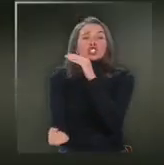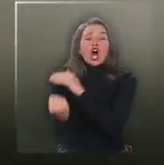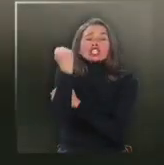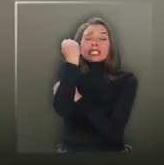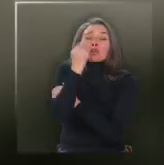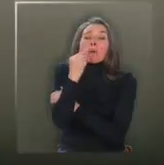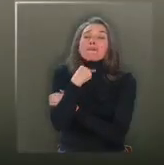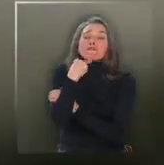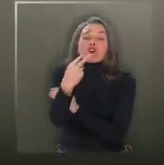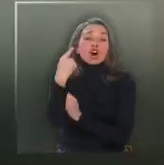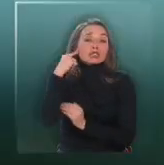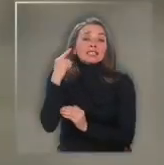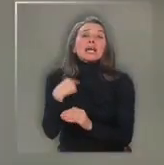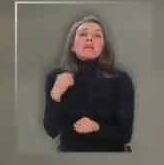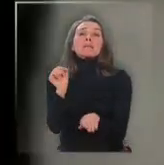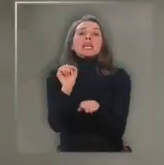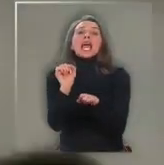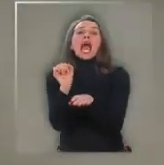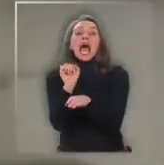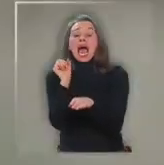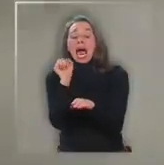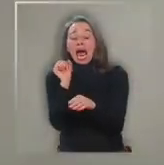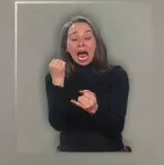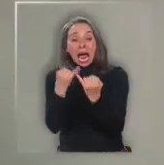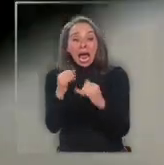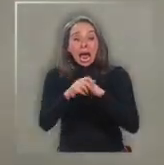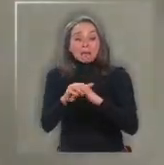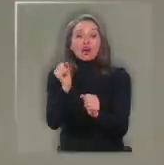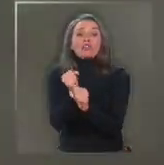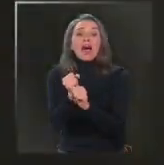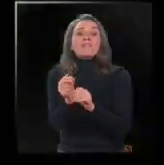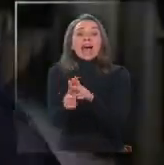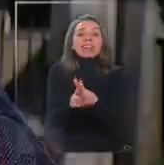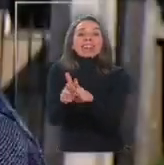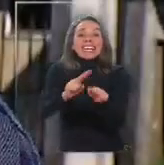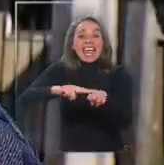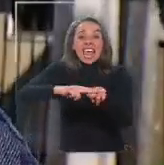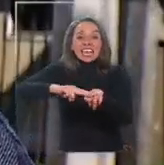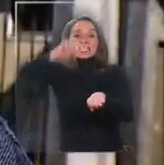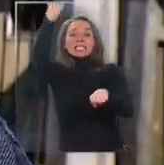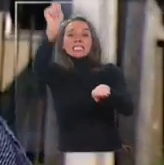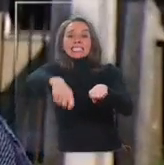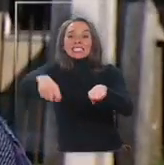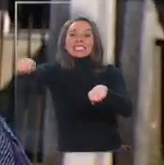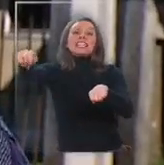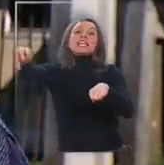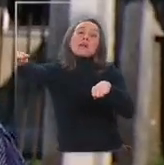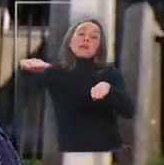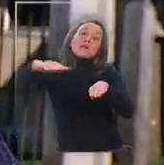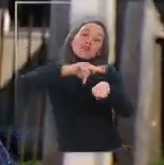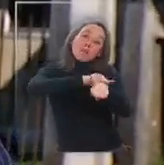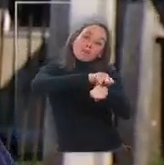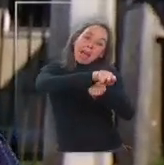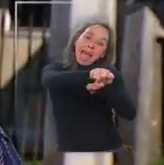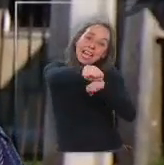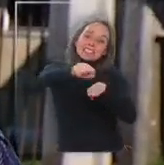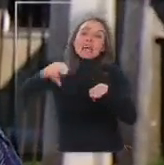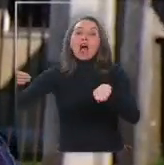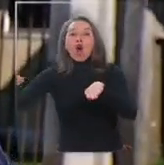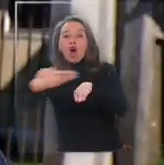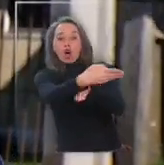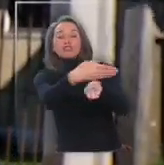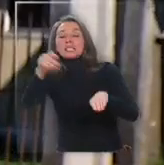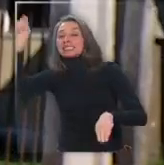Pensé en mi amigo que es guardacruces. Dije, se lo llevó. O sea, yo no sabía quién era el que estaba de guardia en ese minuto.